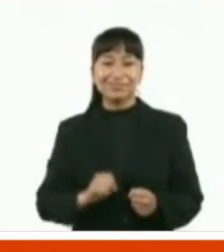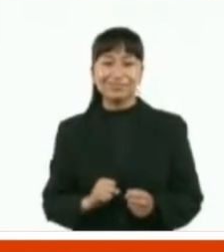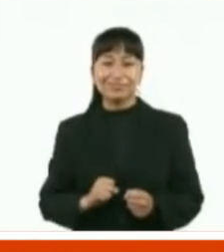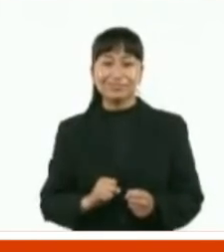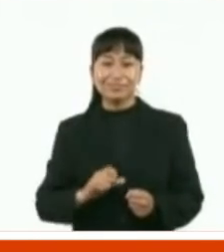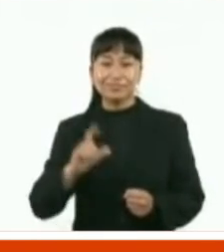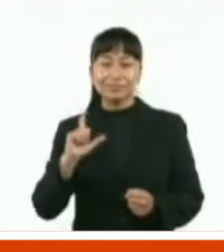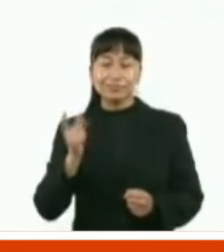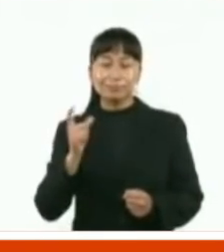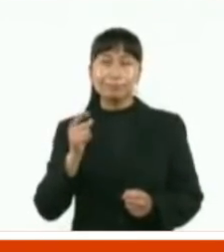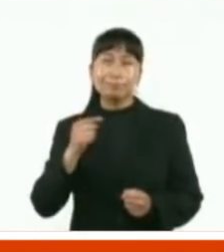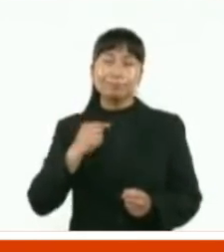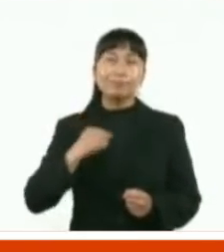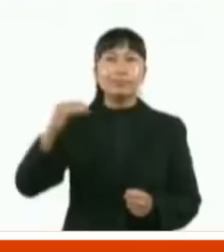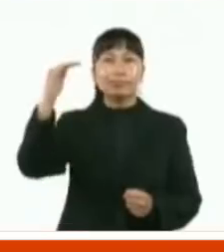cuando uno piensa